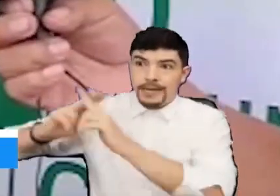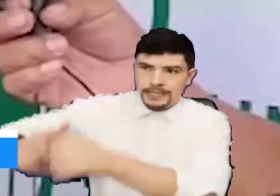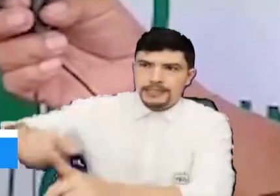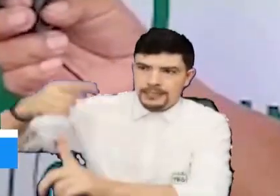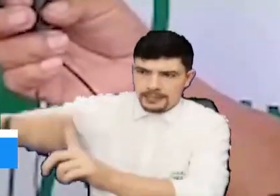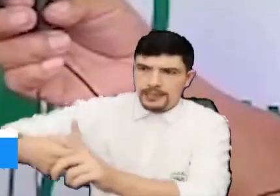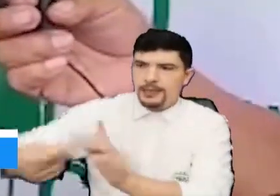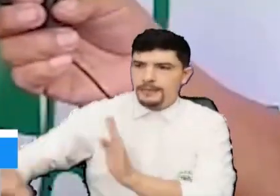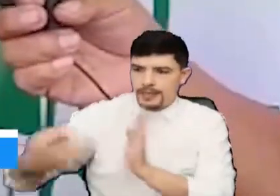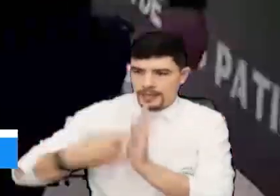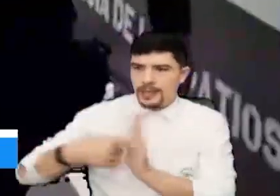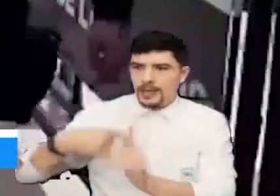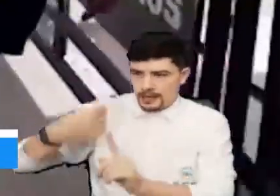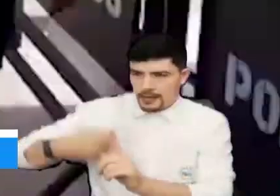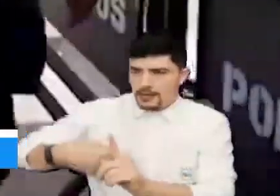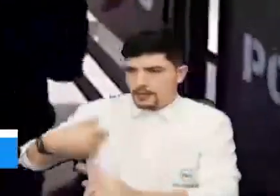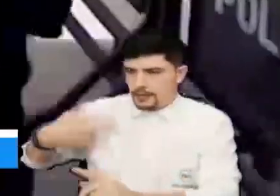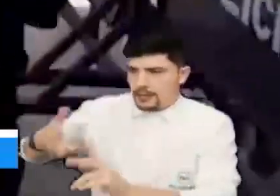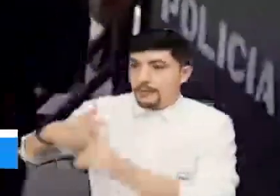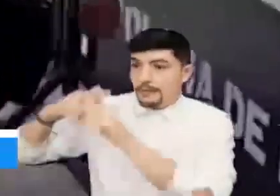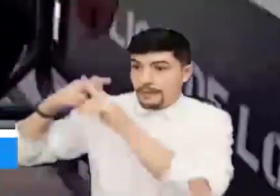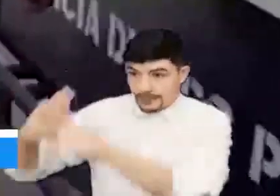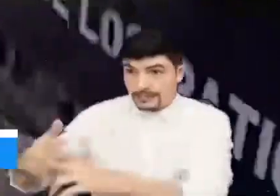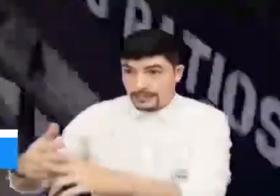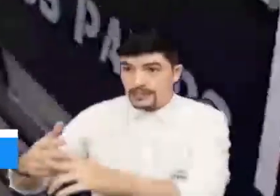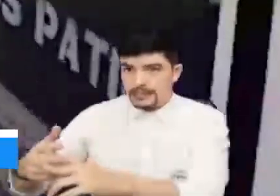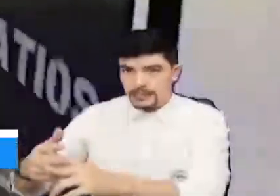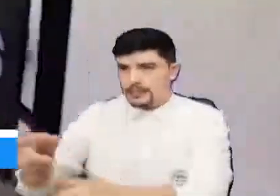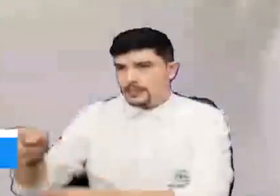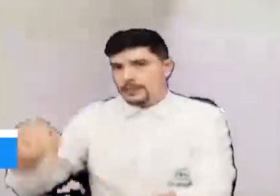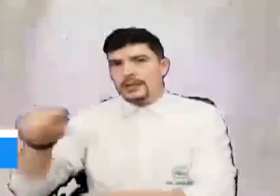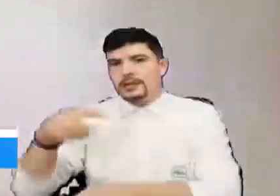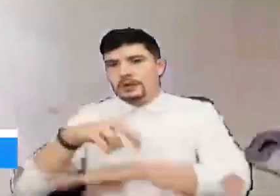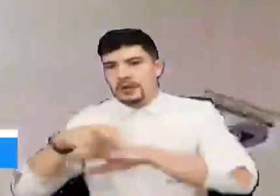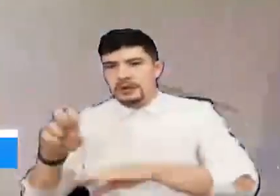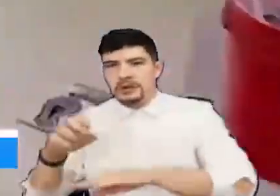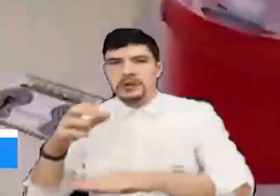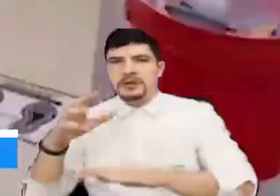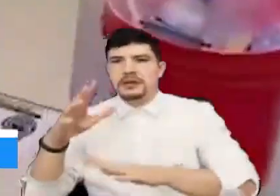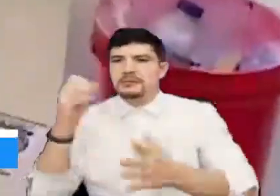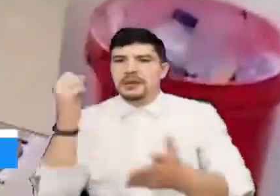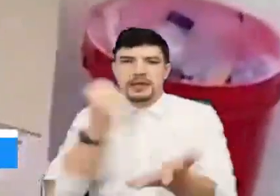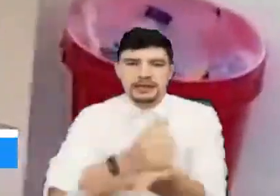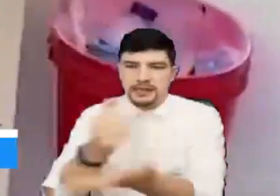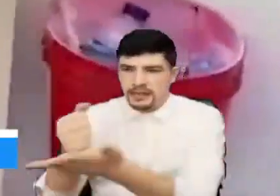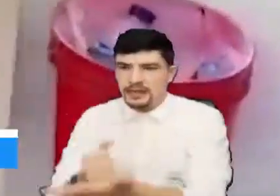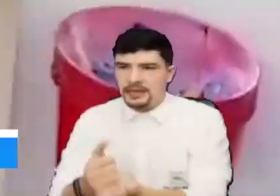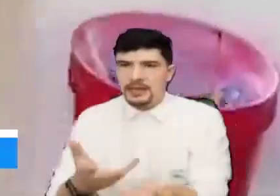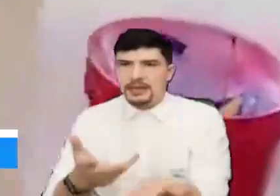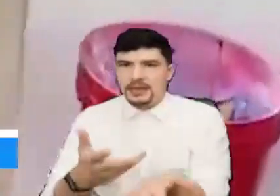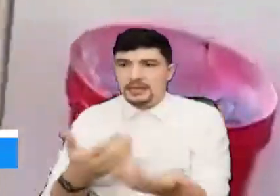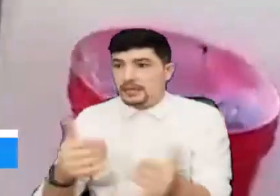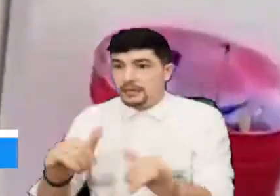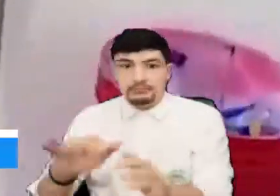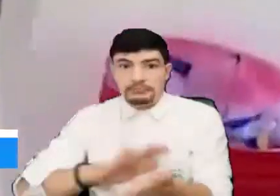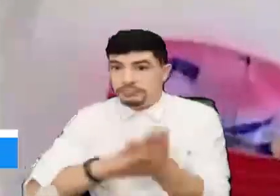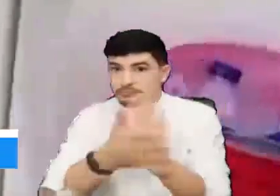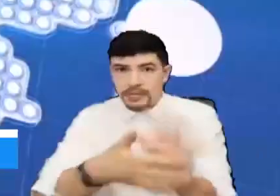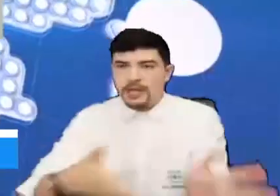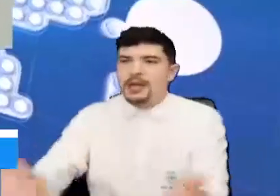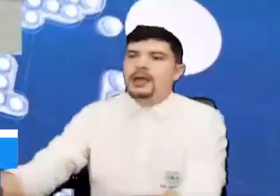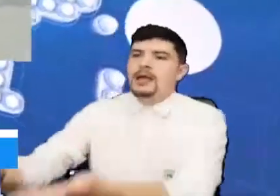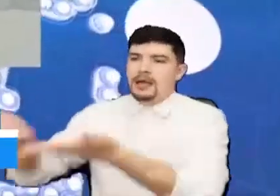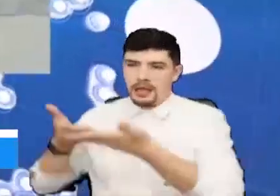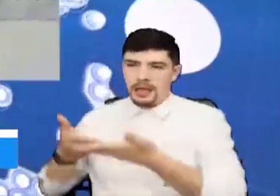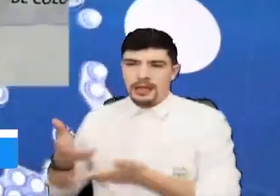cometer atracos. La Policía Metropolitana de Cúcuta exhorta a la comunidad, si reconoce a la persona capturada en la comisión de delitos como homicidio,